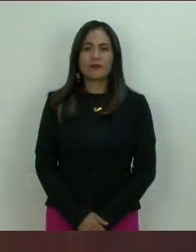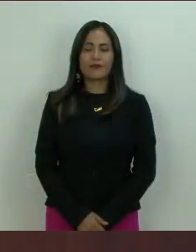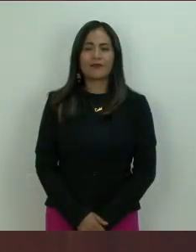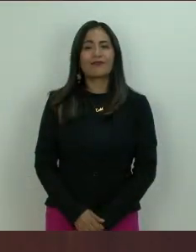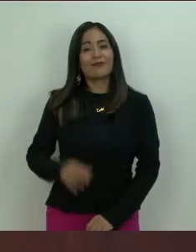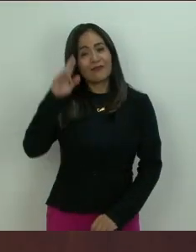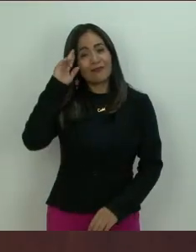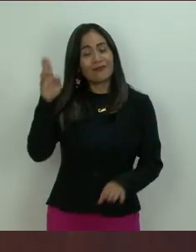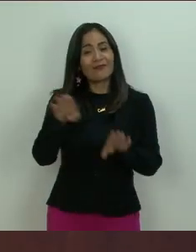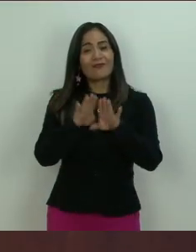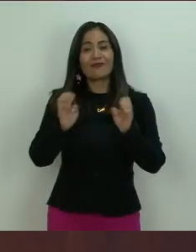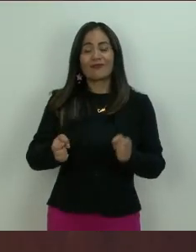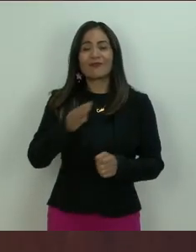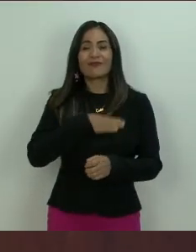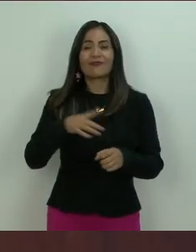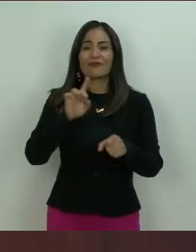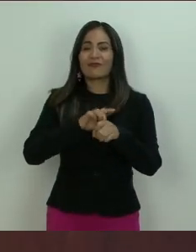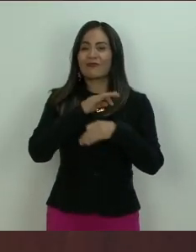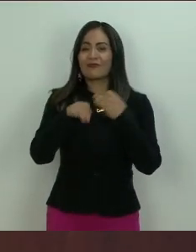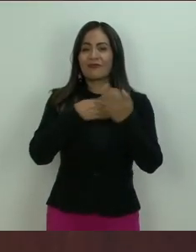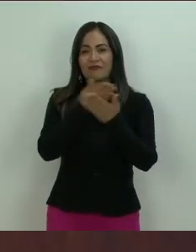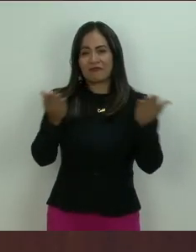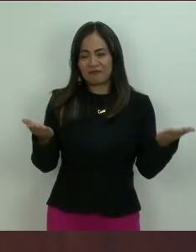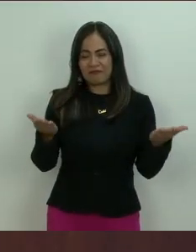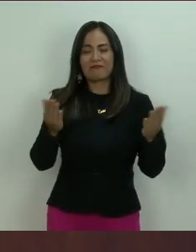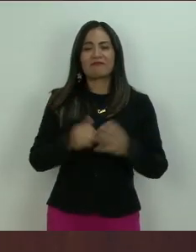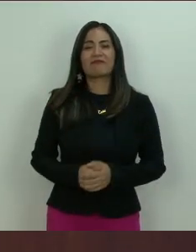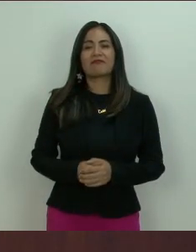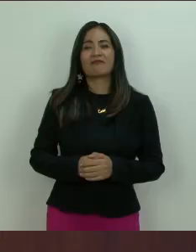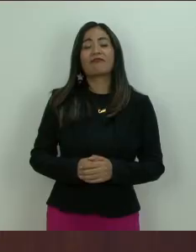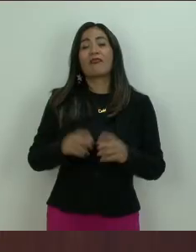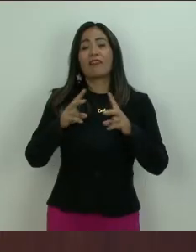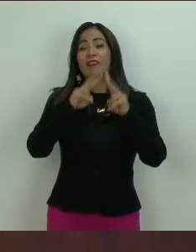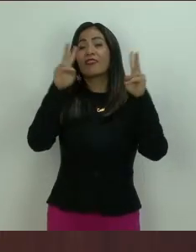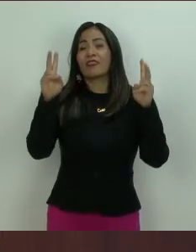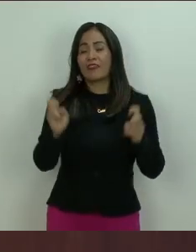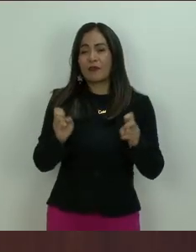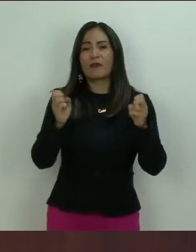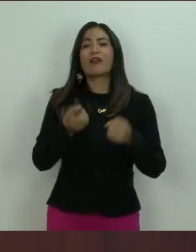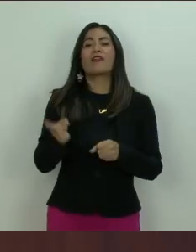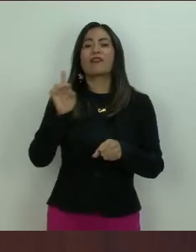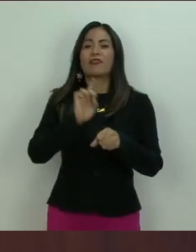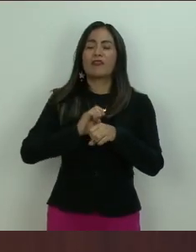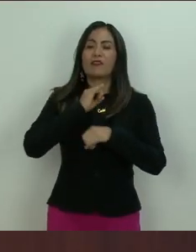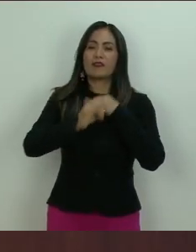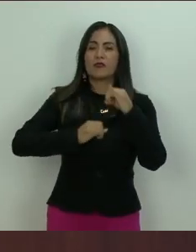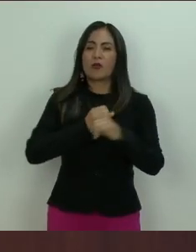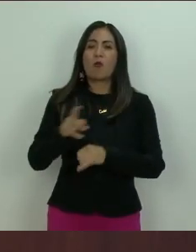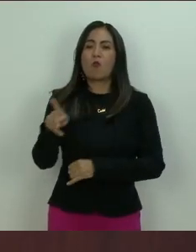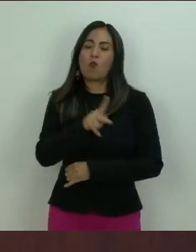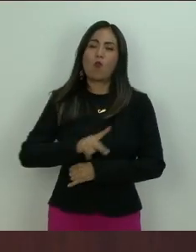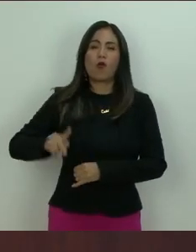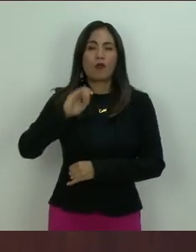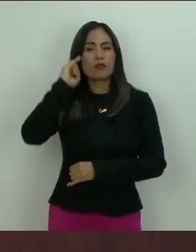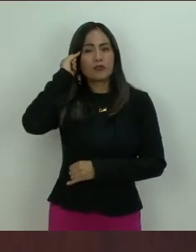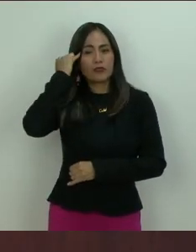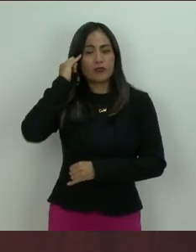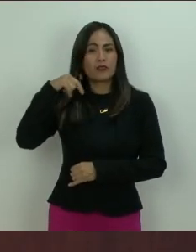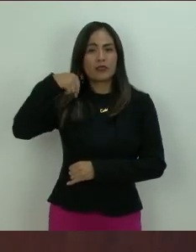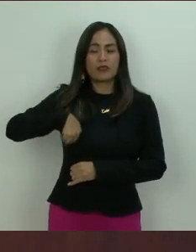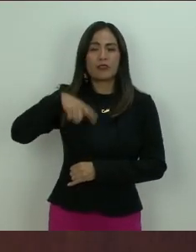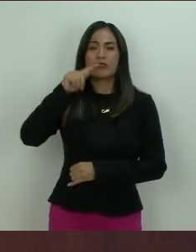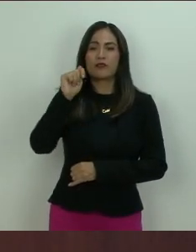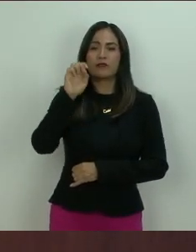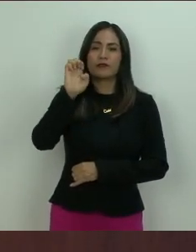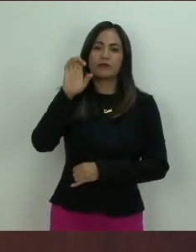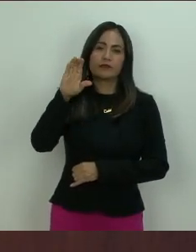¿Qué tal? ¿Cómo están? Muy buenos días tengan todos ustedes. En el marco del Día Internacional de los Pueblos Indígenas, el Tribunal Electoral de la